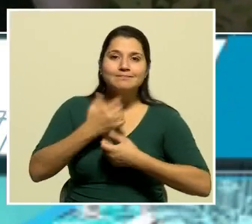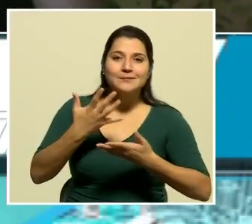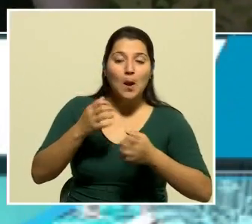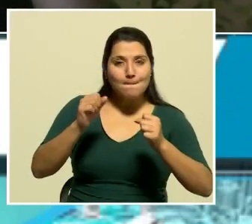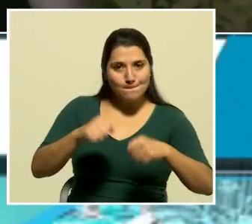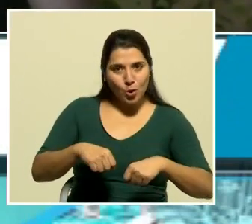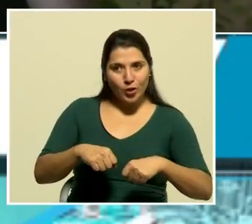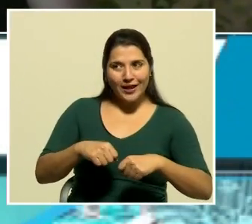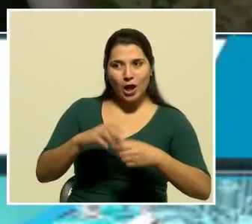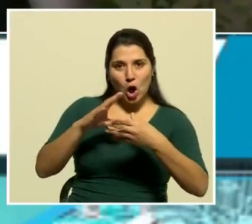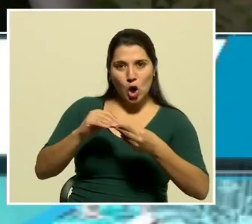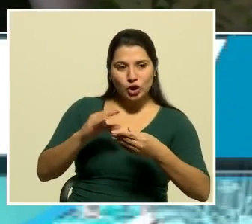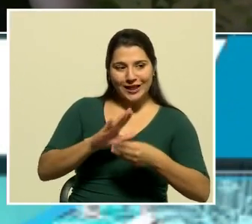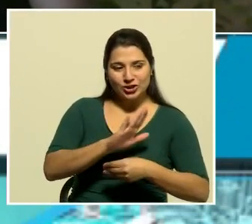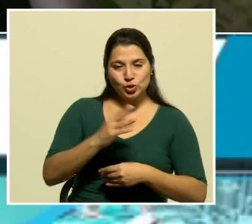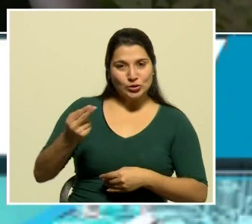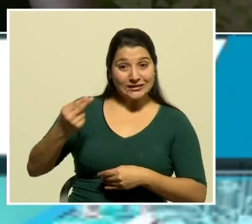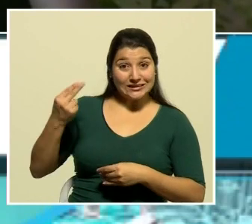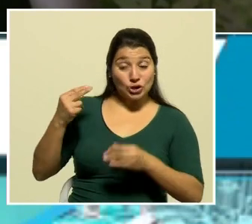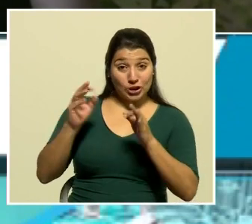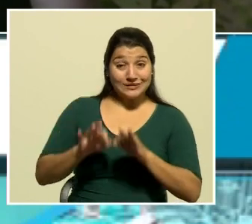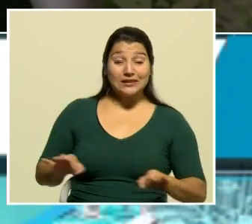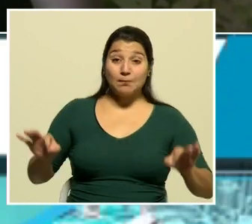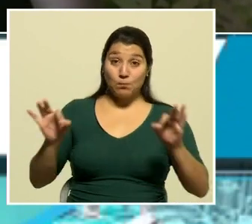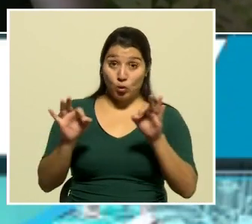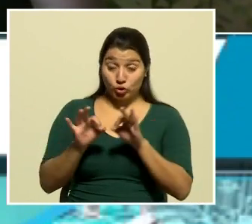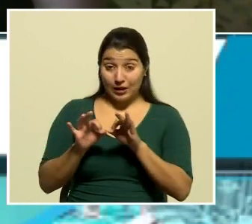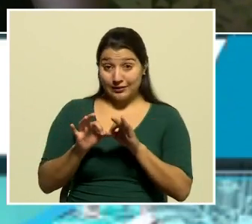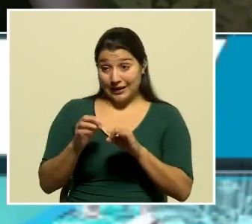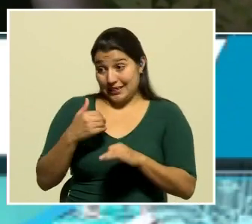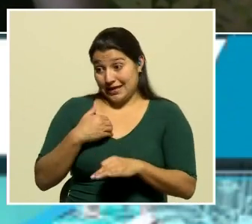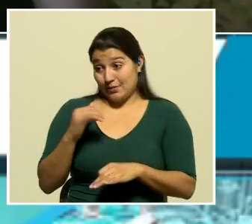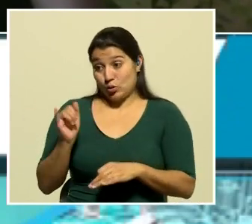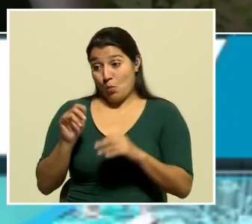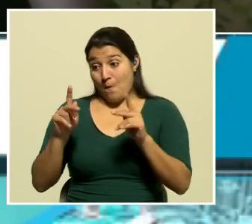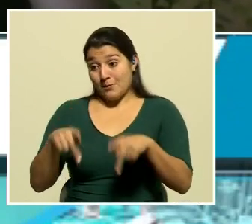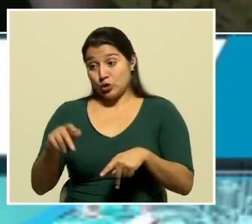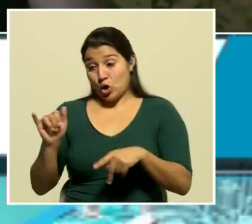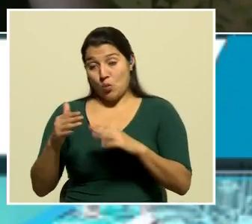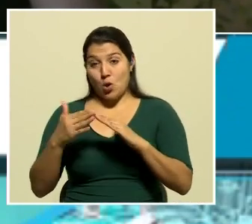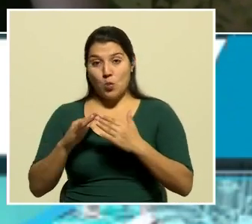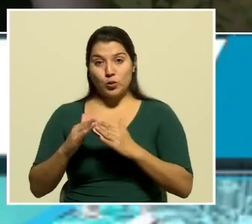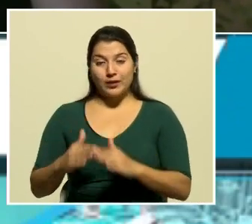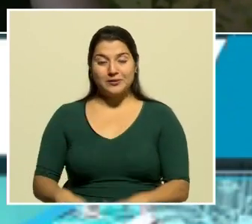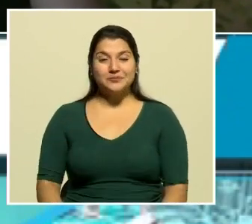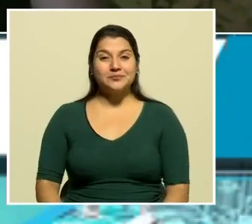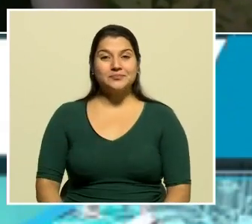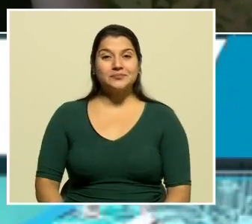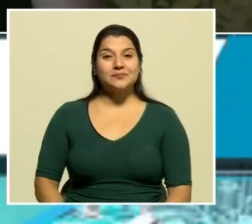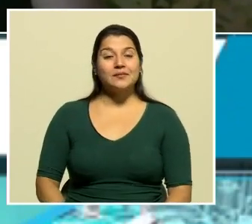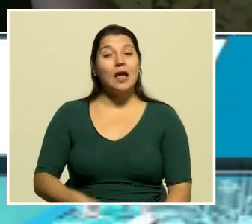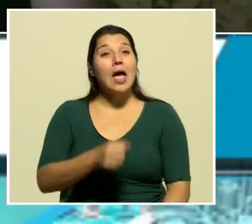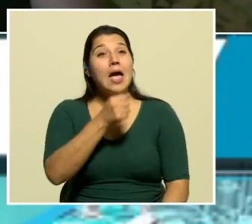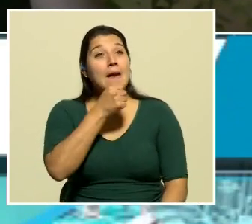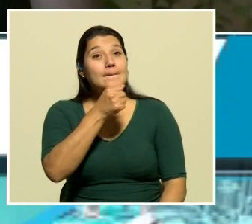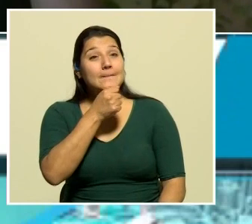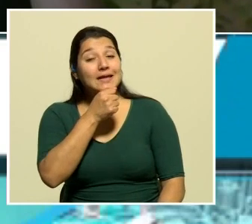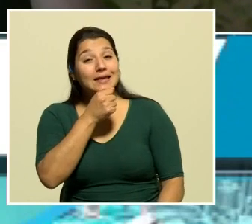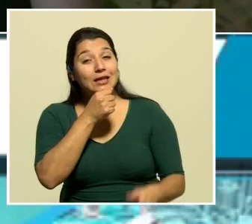historias que son tan importantes y que tenemos como seres humanos y como comunidades.